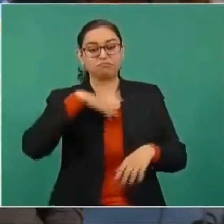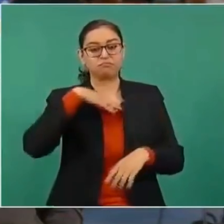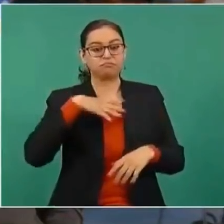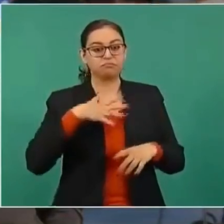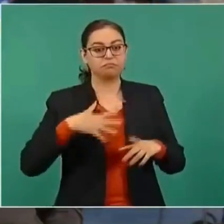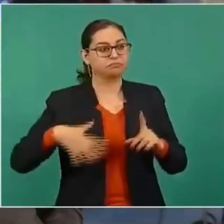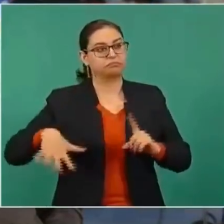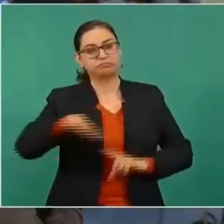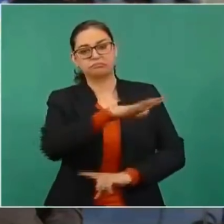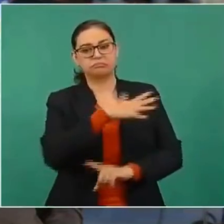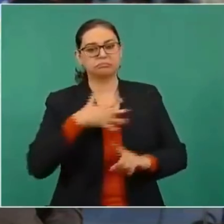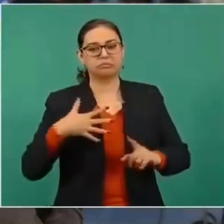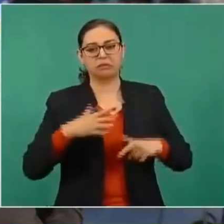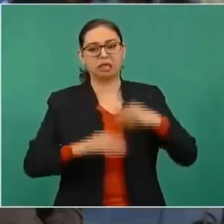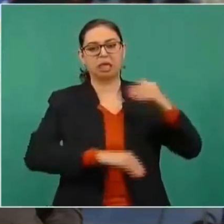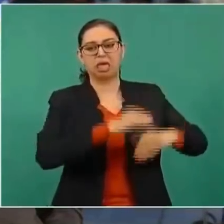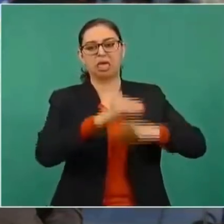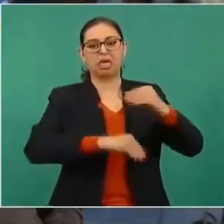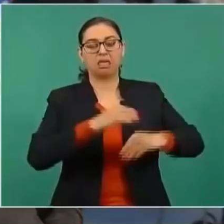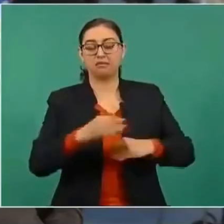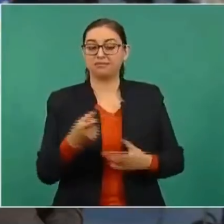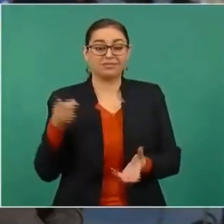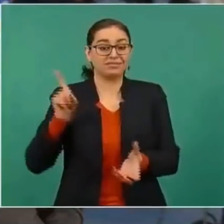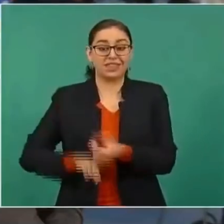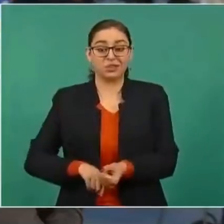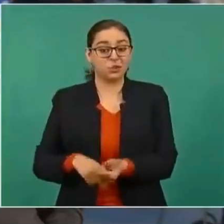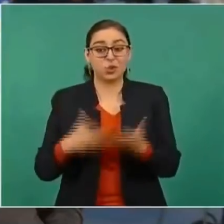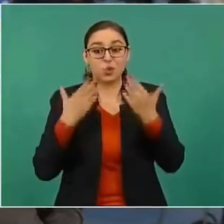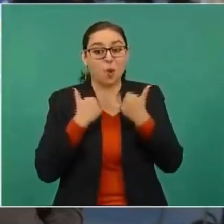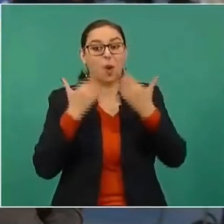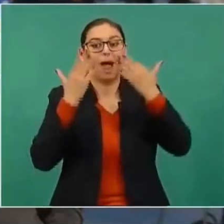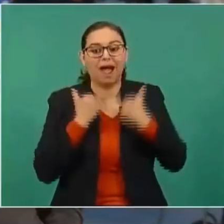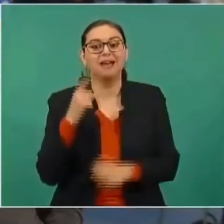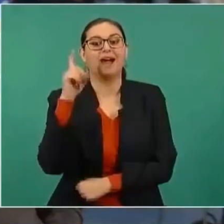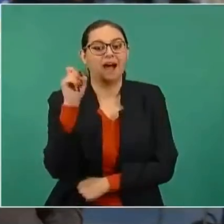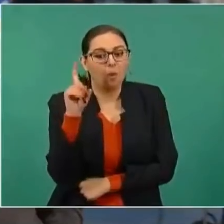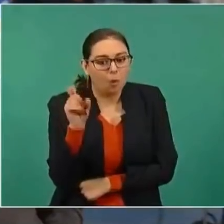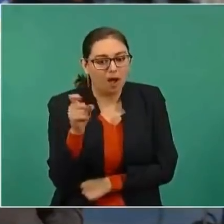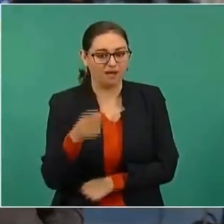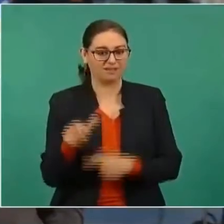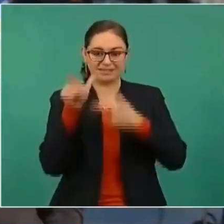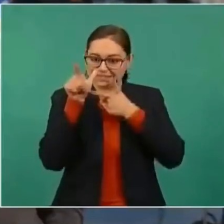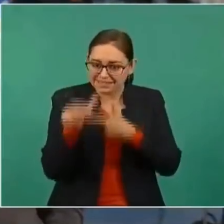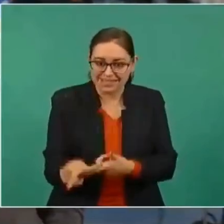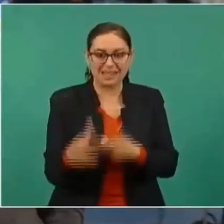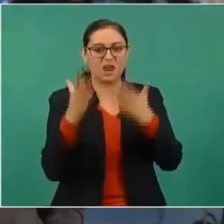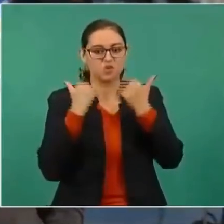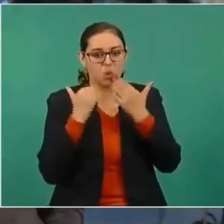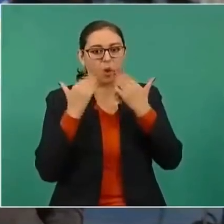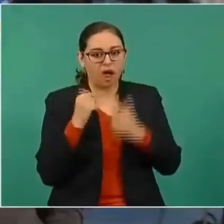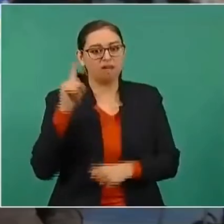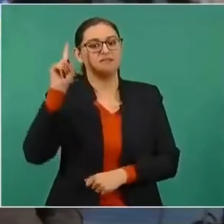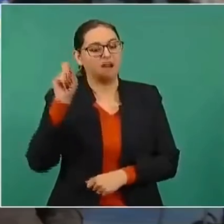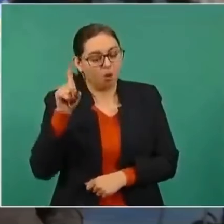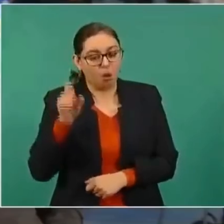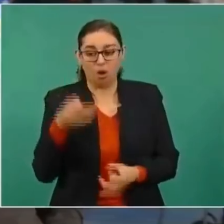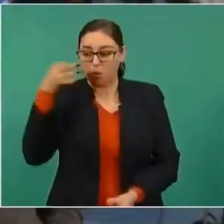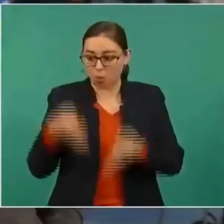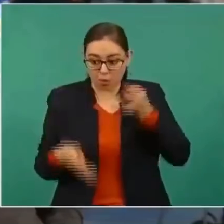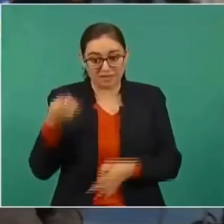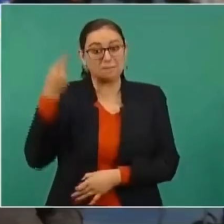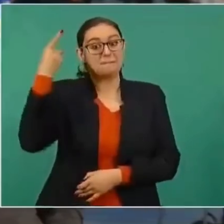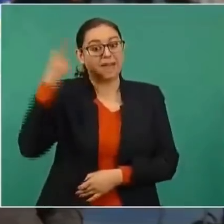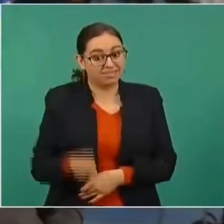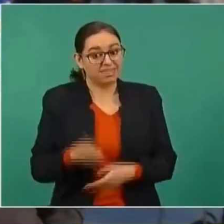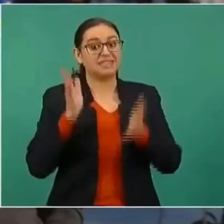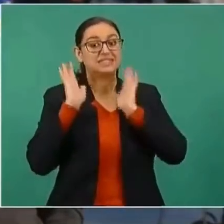no tienen agua las compañeras y que ya hay una orden judicial que el gobernador tiene que acatar, y es inapelable